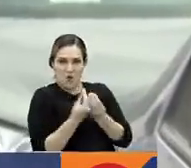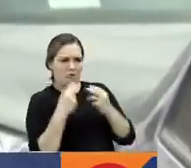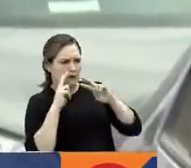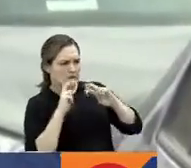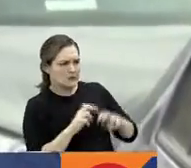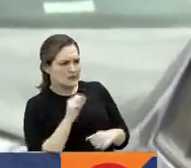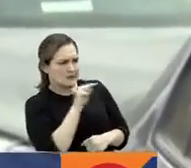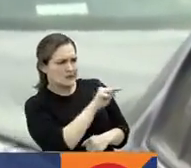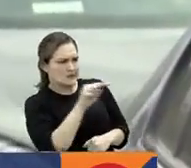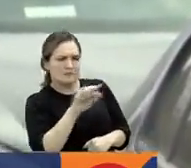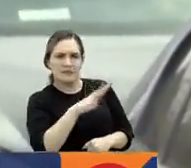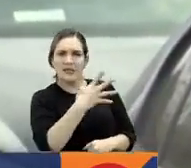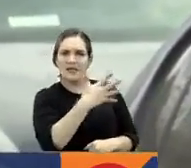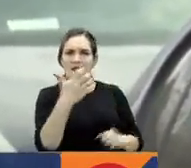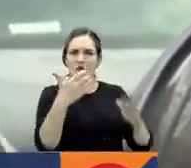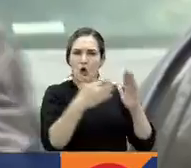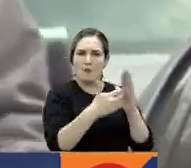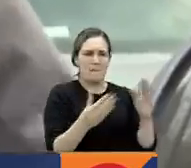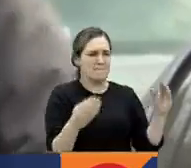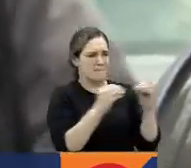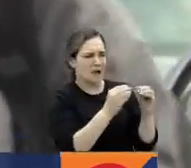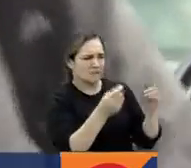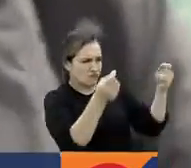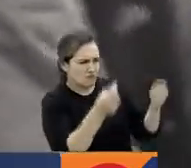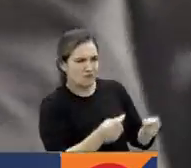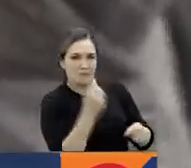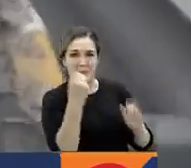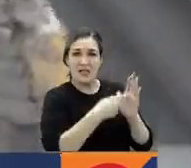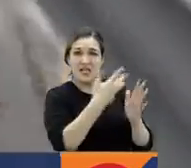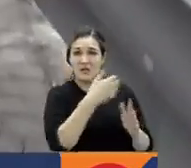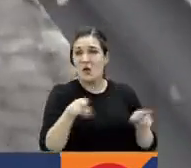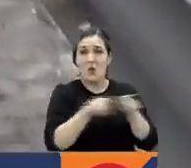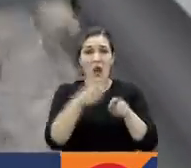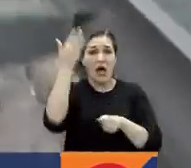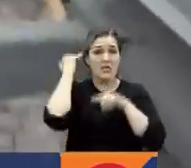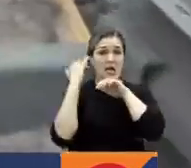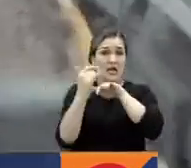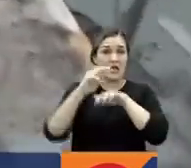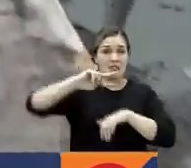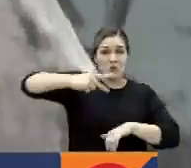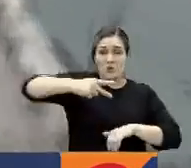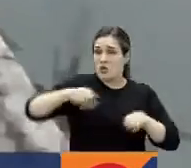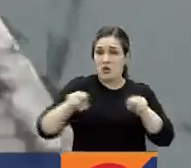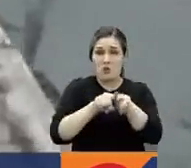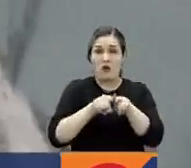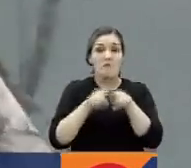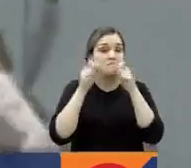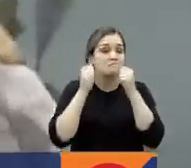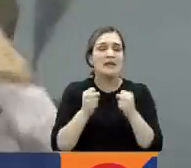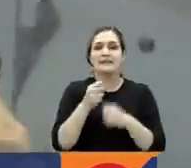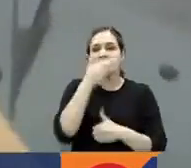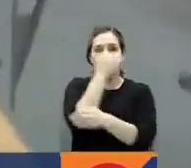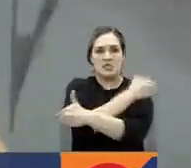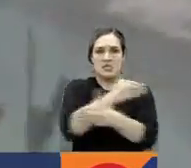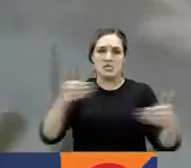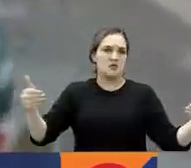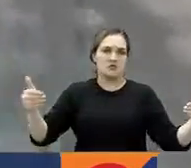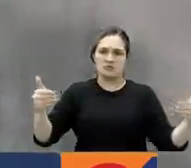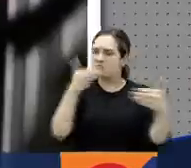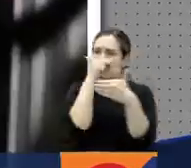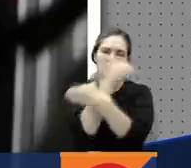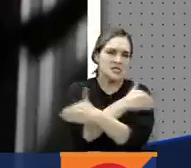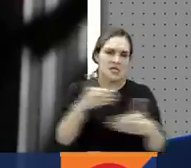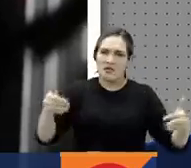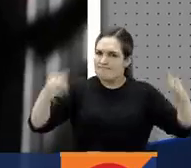el 1,5 millón, éxodo no visto en Europa desde la Segunda Guerra Mundial, 500,000 son niñas y niños que una guerra le arrebató